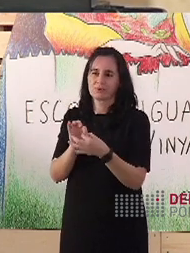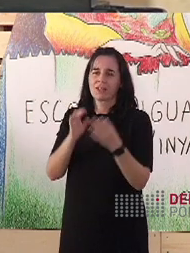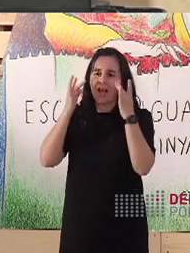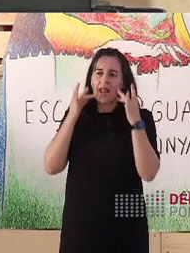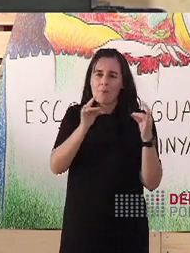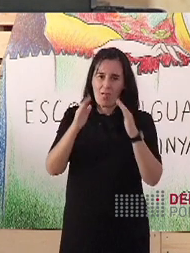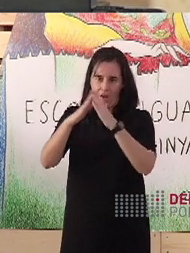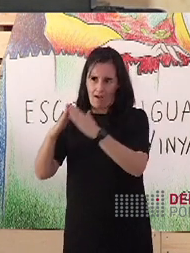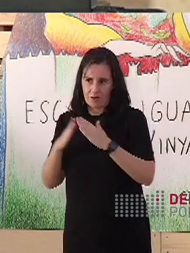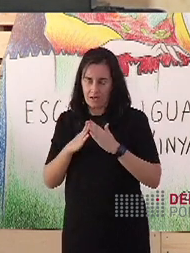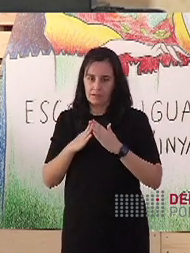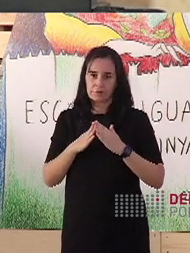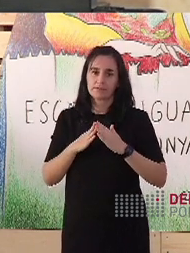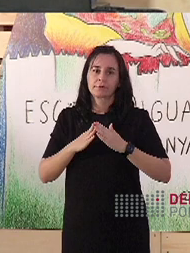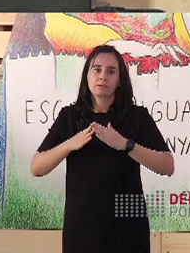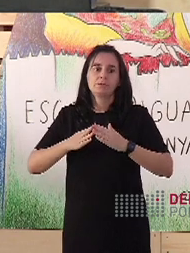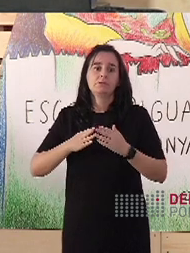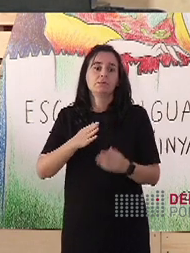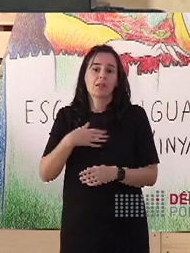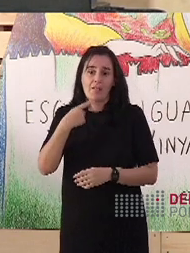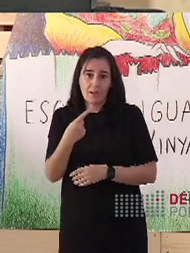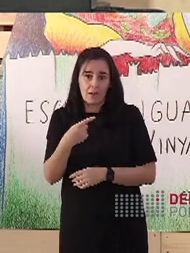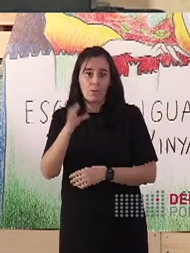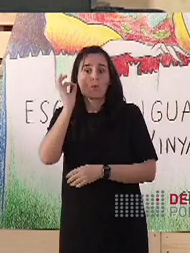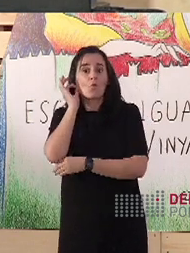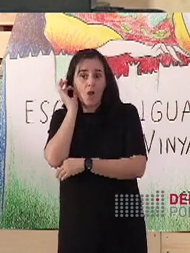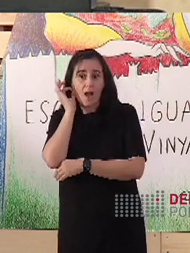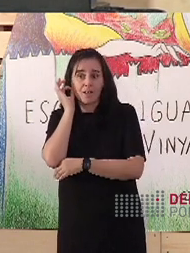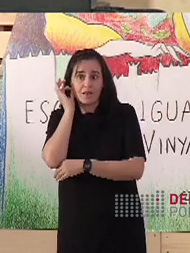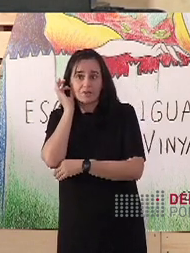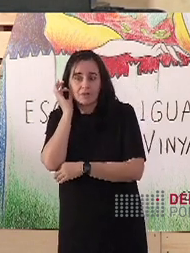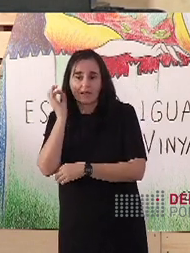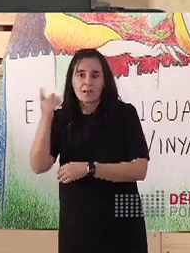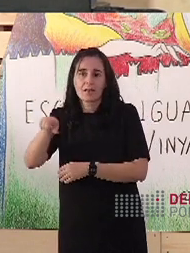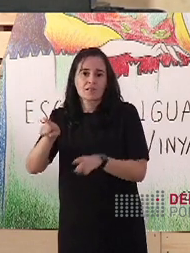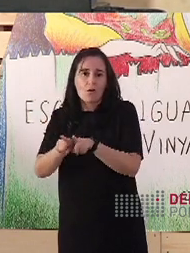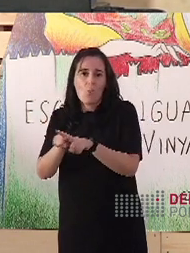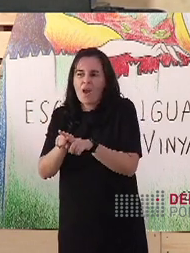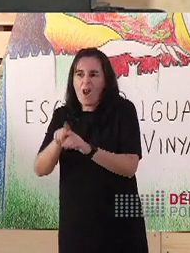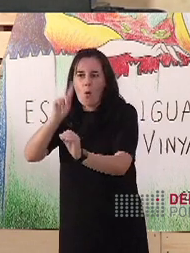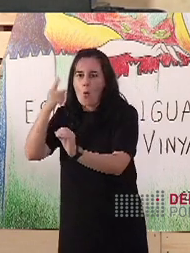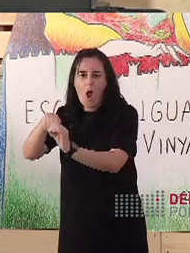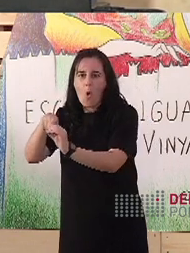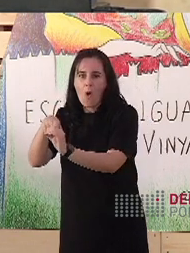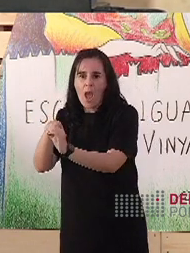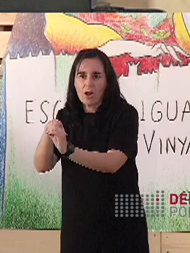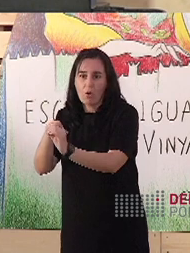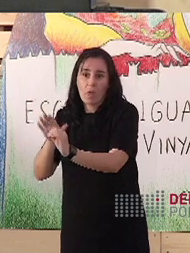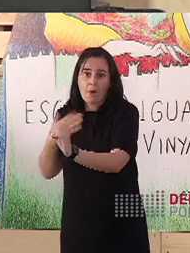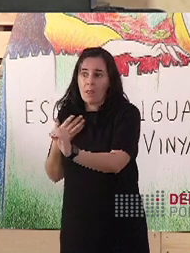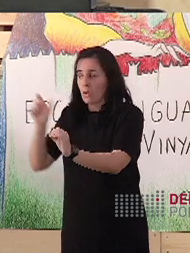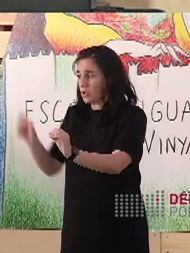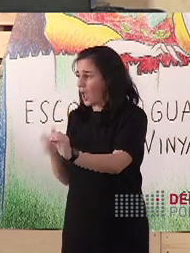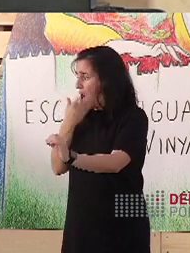atascadas. No se le ve la cara en ningún momento a la mujer, o sea, es un mero orificio en el que llega un desconocido y la